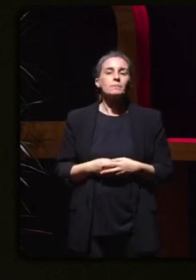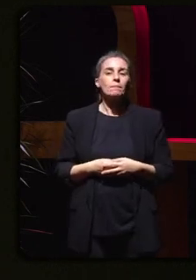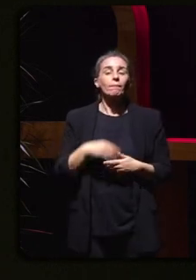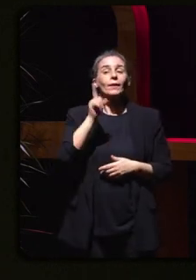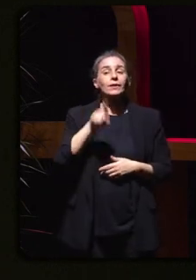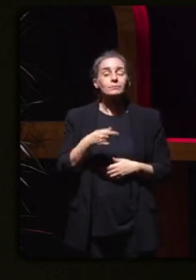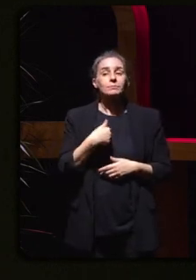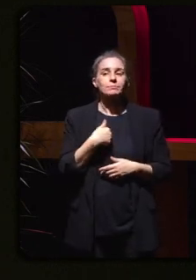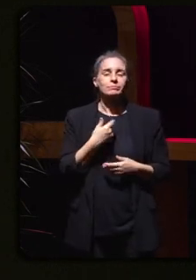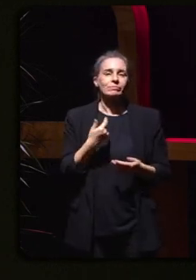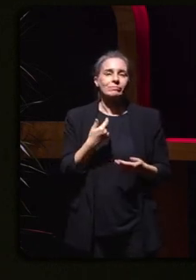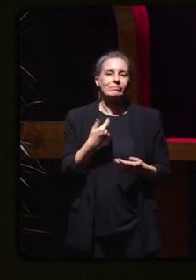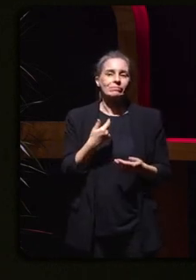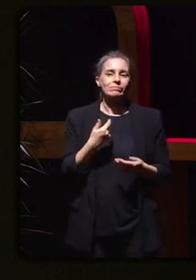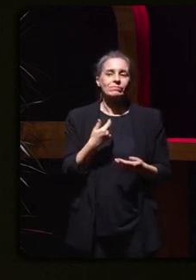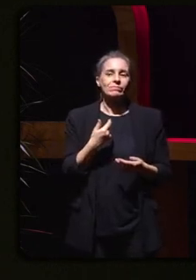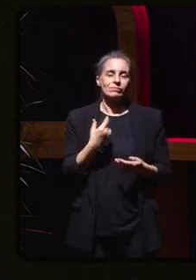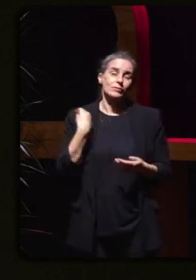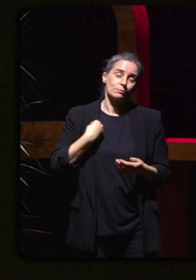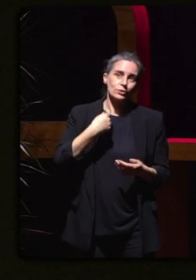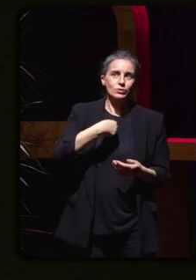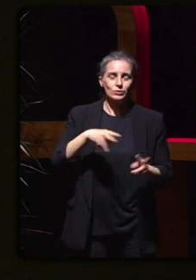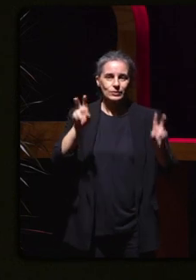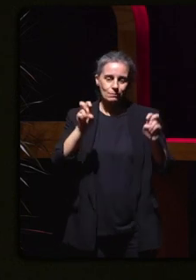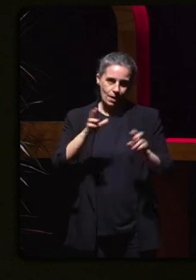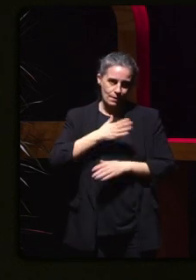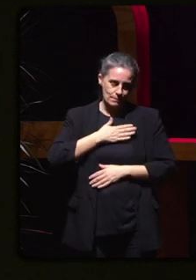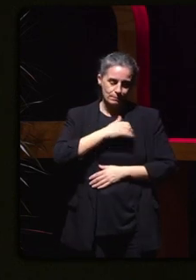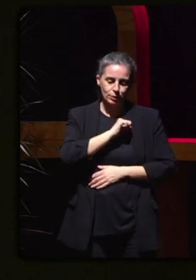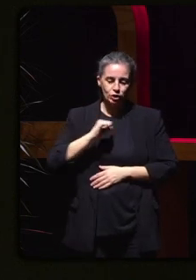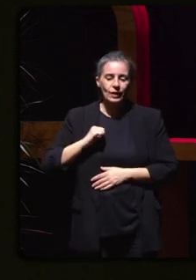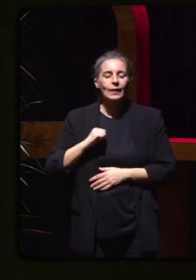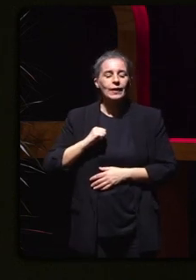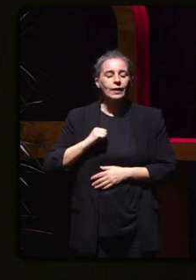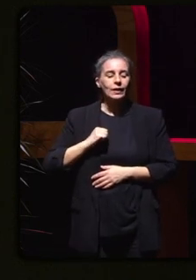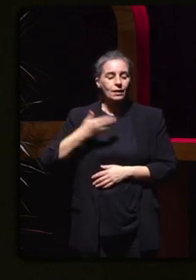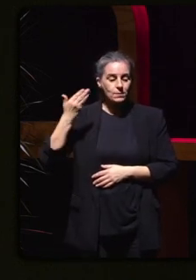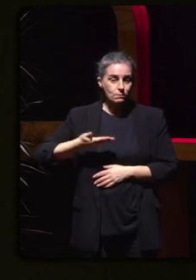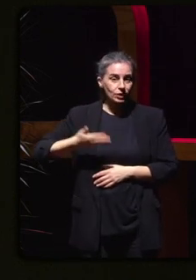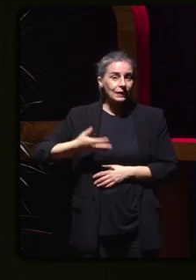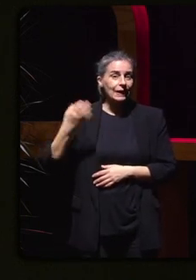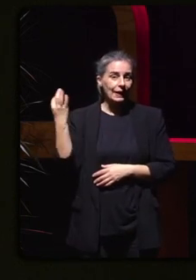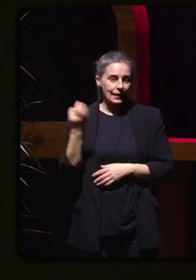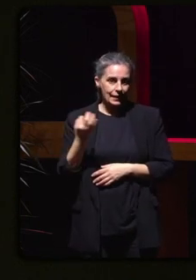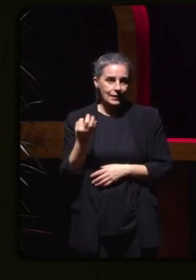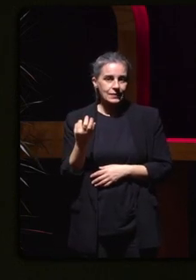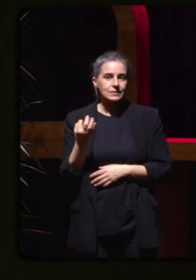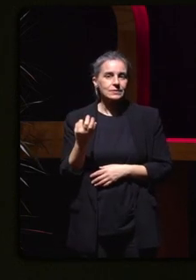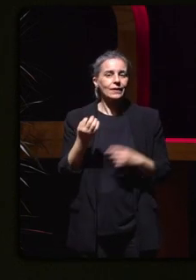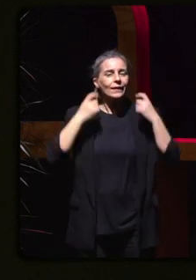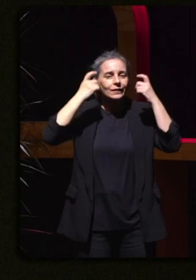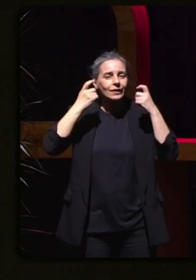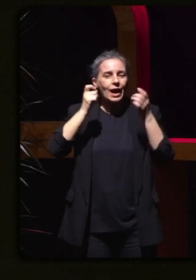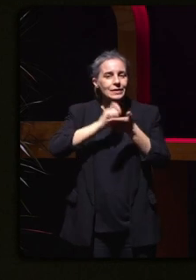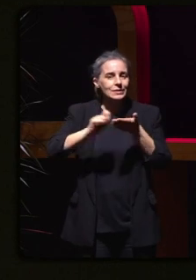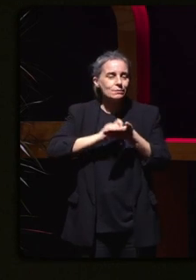para mí pero esto ya es una cuestión personal es imprescindible intentar